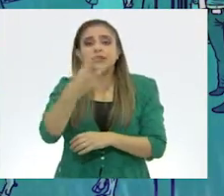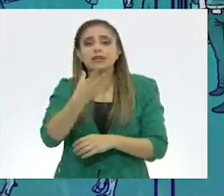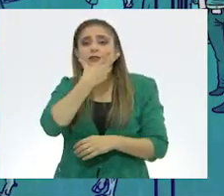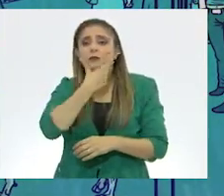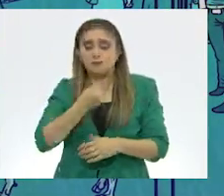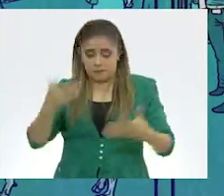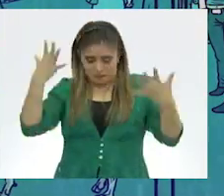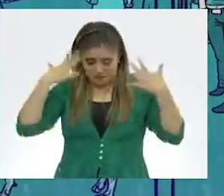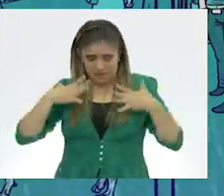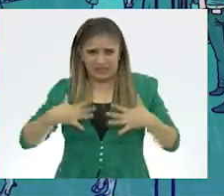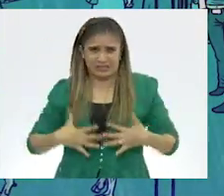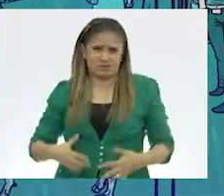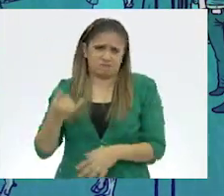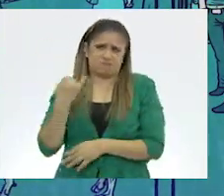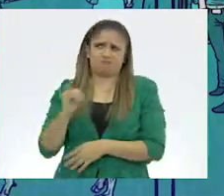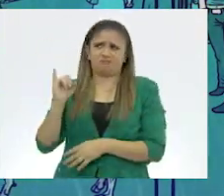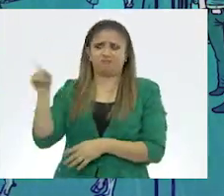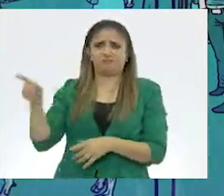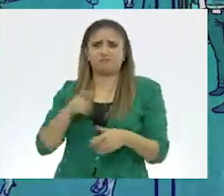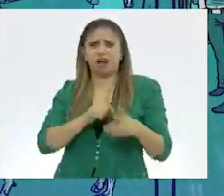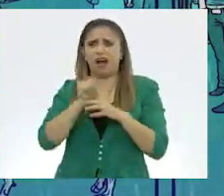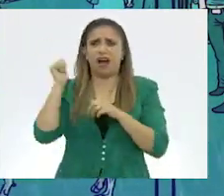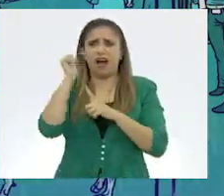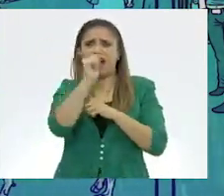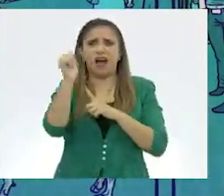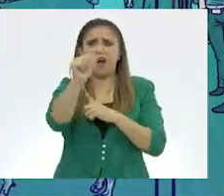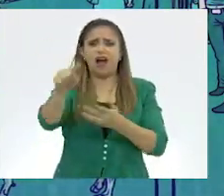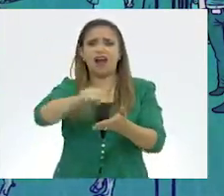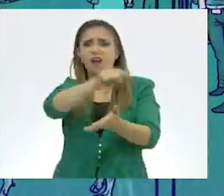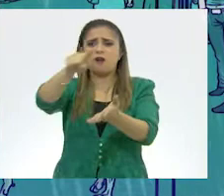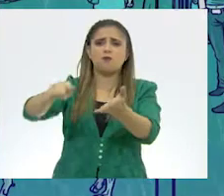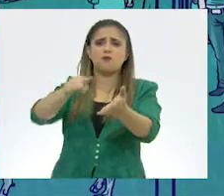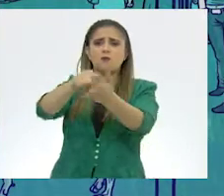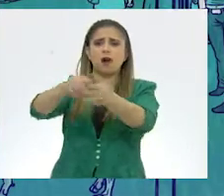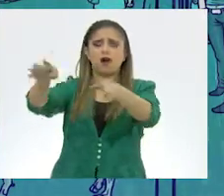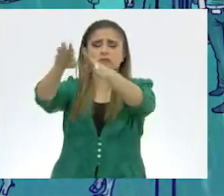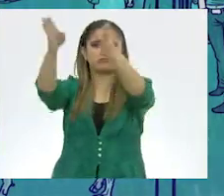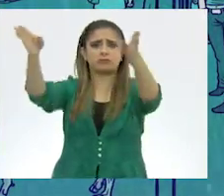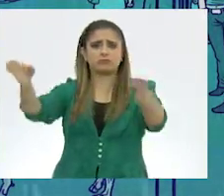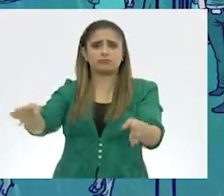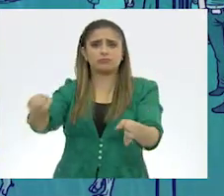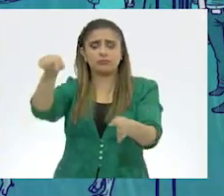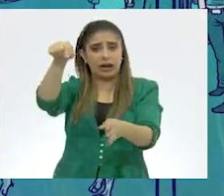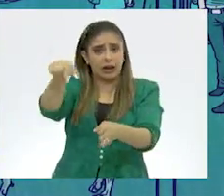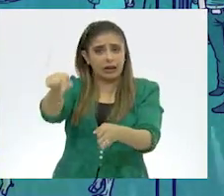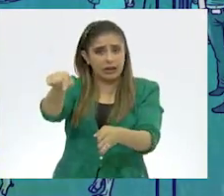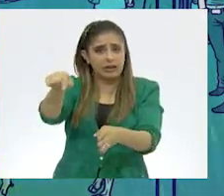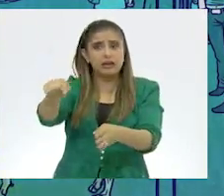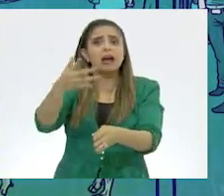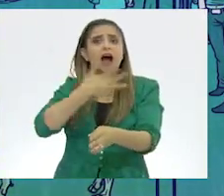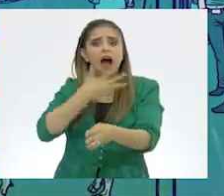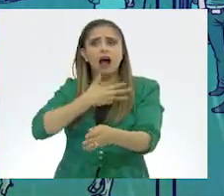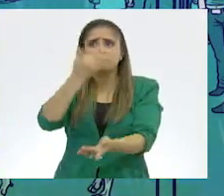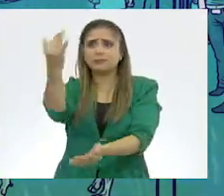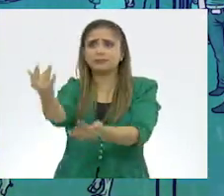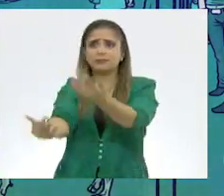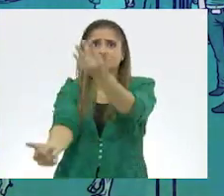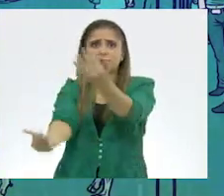vestidos ridículamente me transportaron hasta un suntuoso aposento en cuyos ángulos ardían los